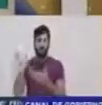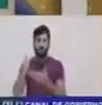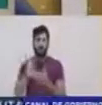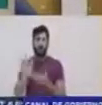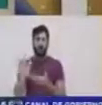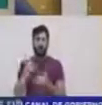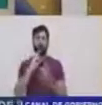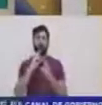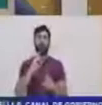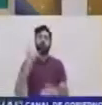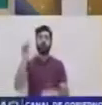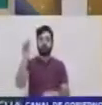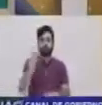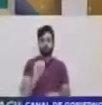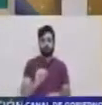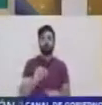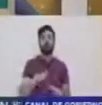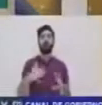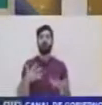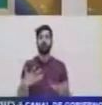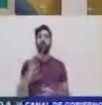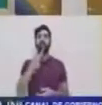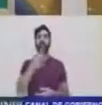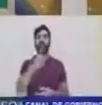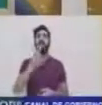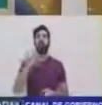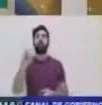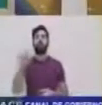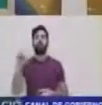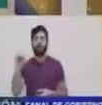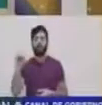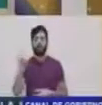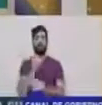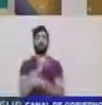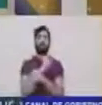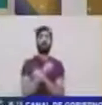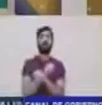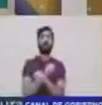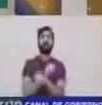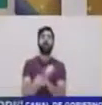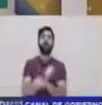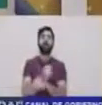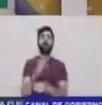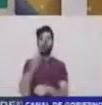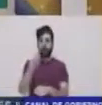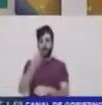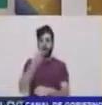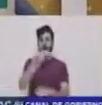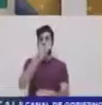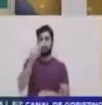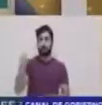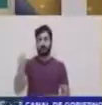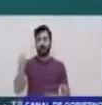2 por 100. Esto me da 200 por pi